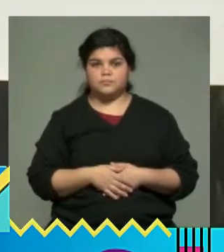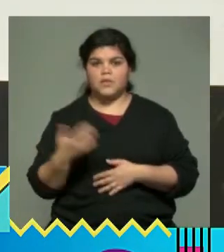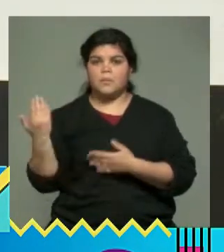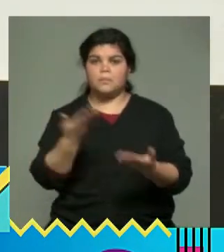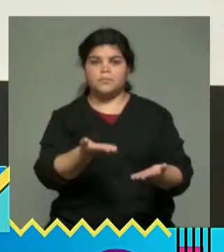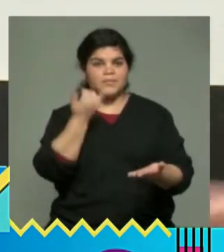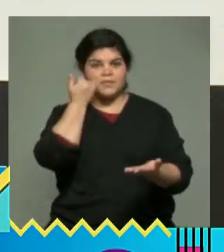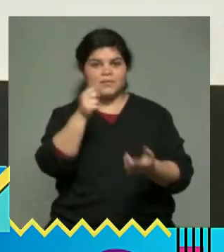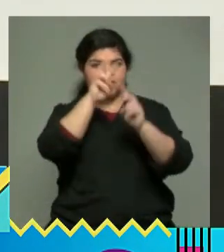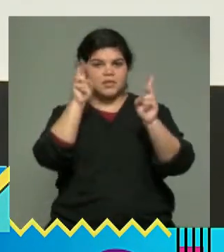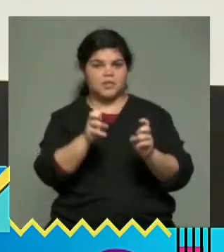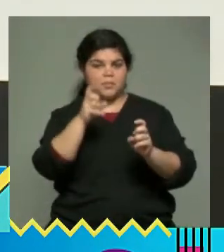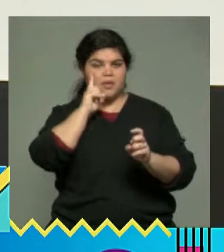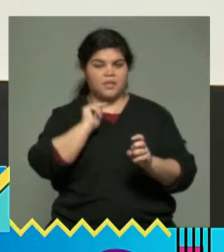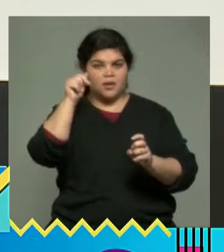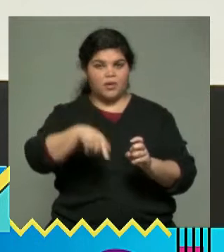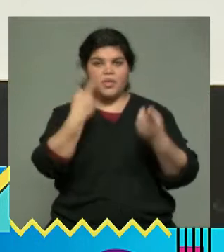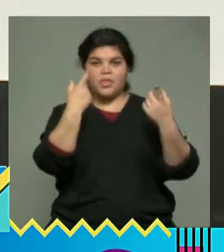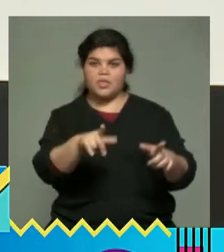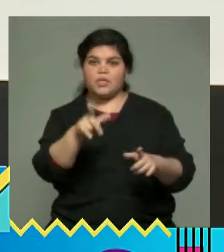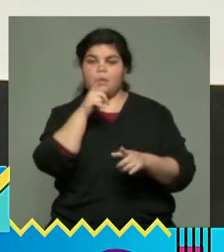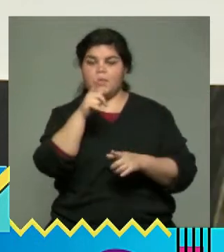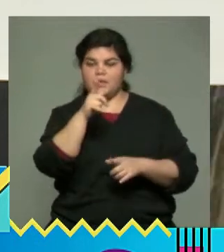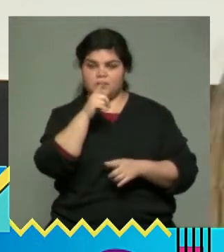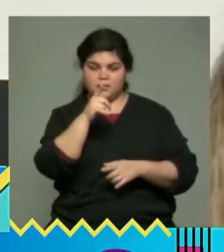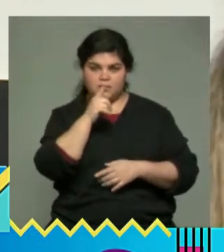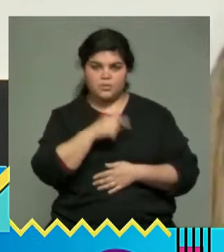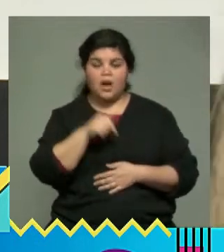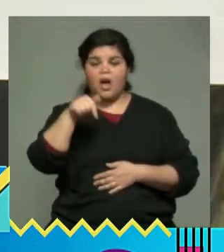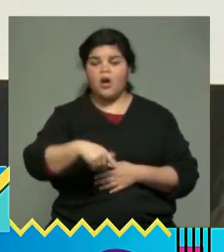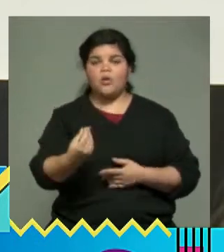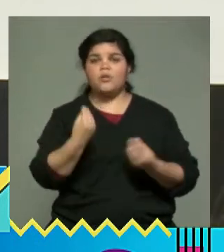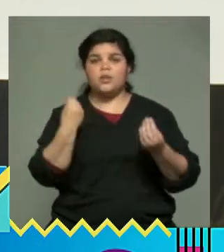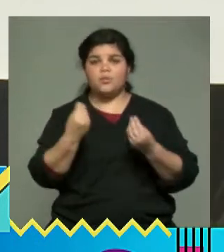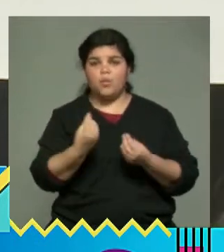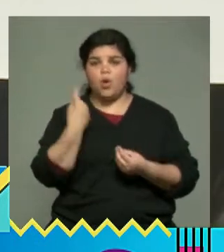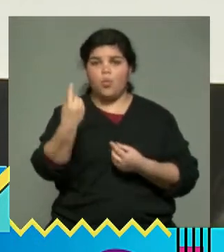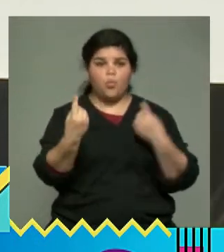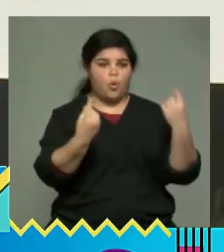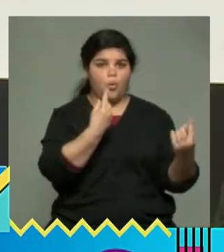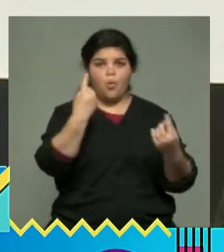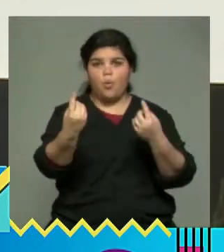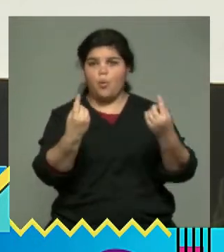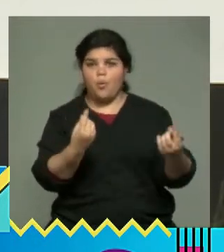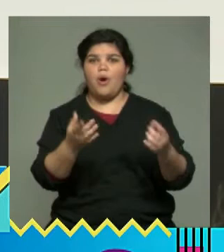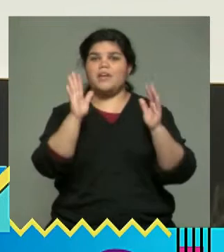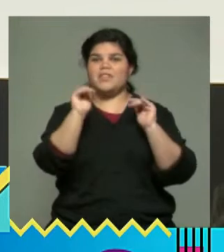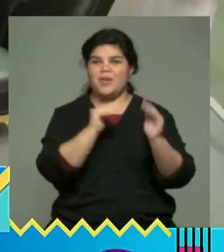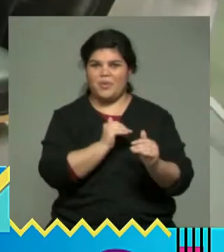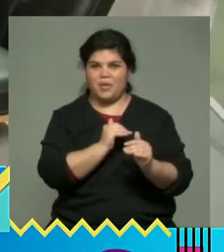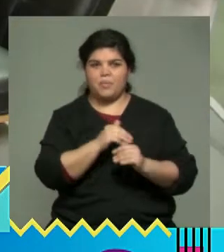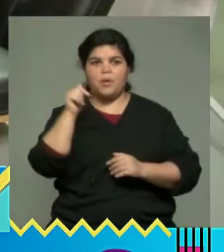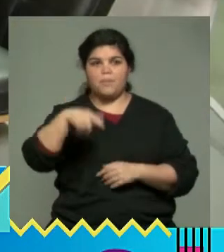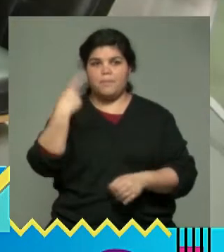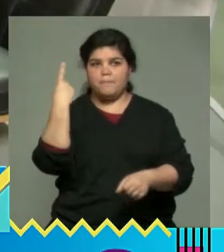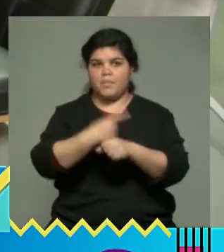Presentado el tema de la fecha en Distintos Parecidos y vamos a ir uno por uno de nuestros invitados saludándolos y agradeciéndoles que estén aquí. Primero comenzamos